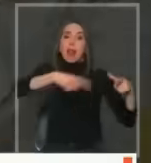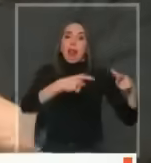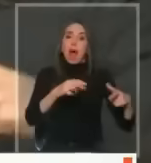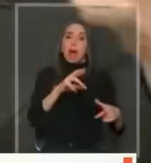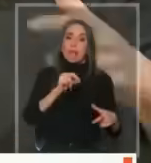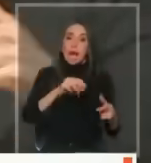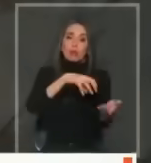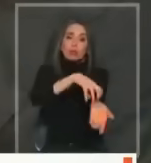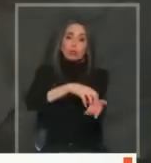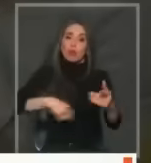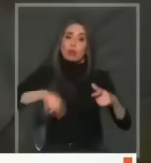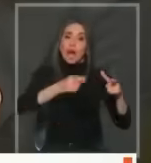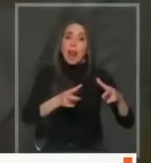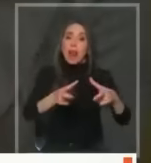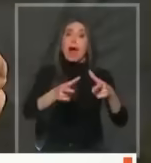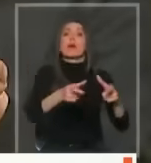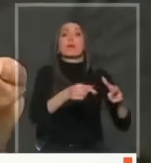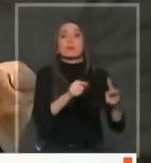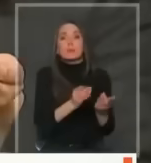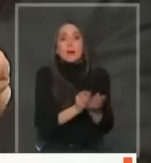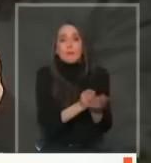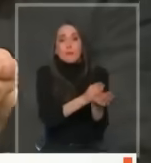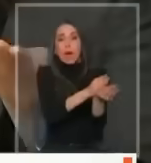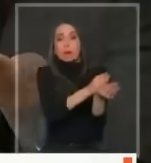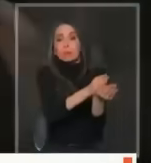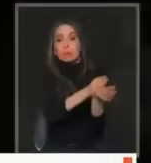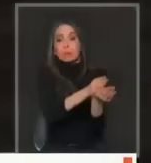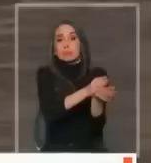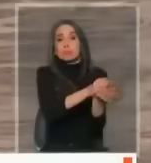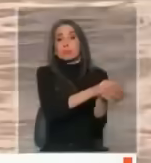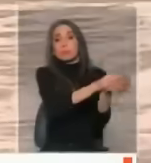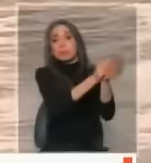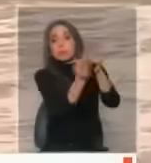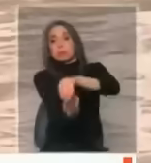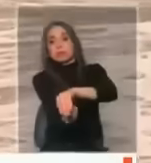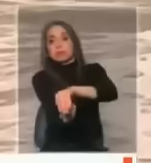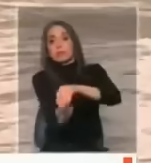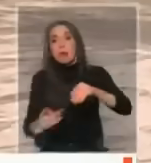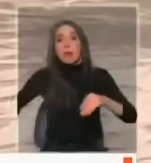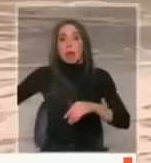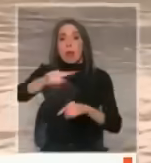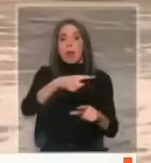por una barcaza que se volcó en el lago Rupanco.